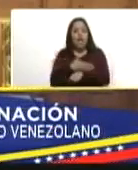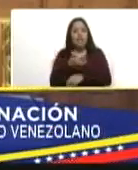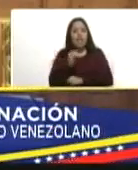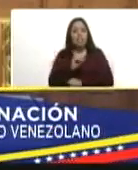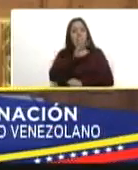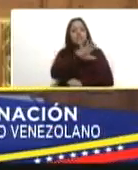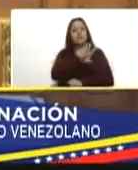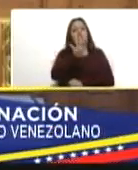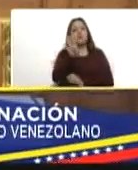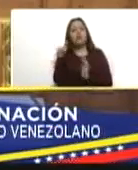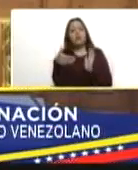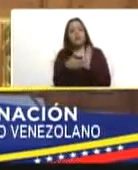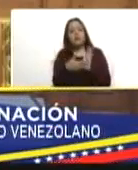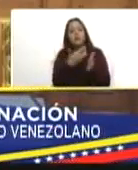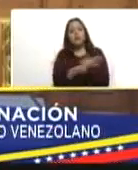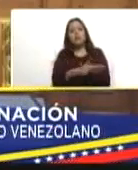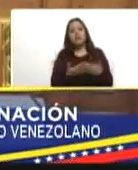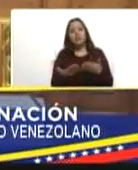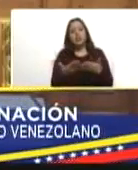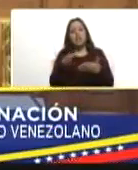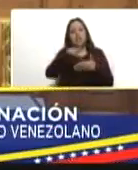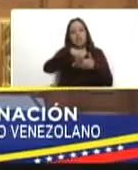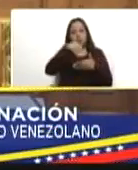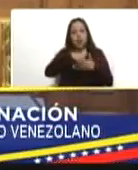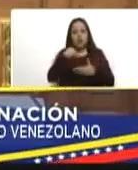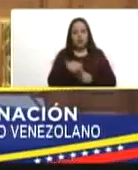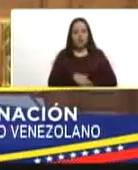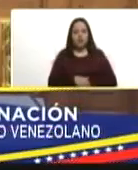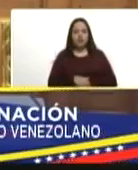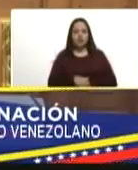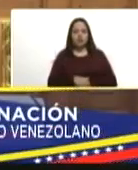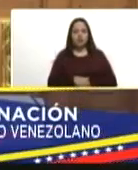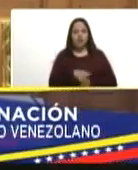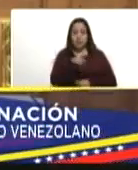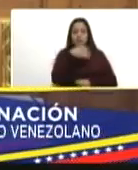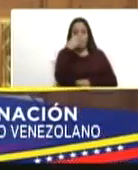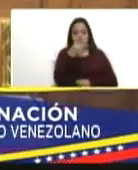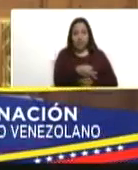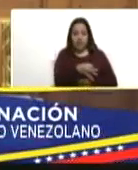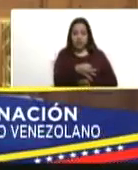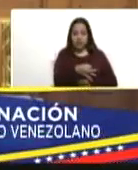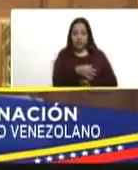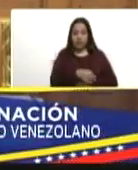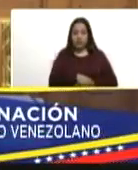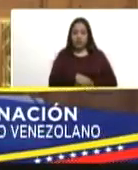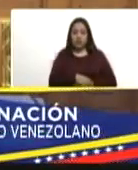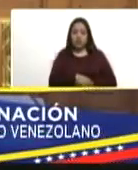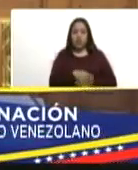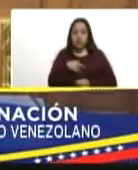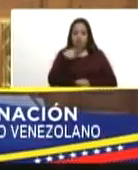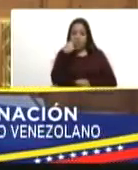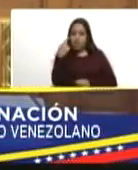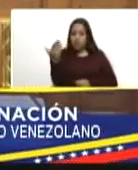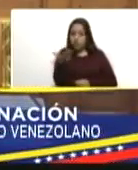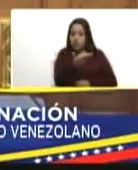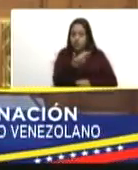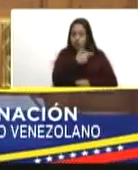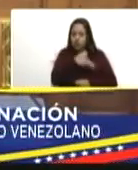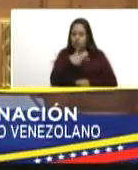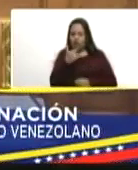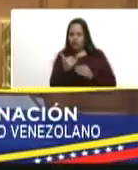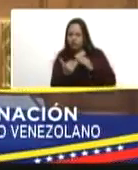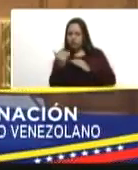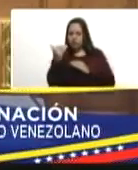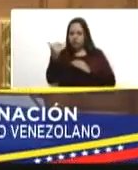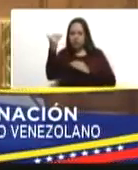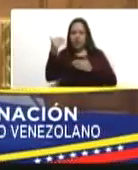54000 millones de dólares es la verdad y yo les dije a ustedes lo vamos a recuperar con